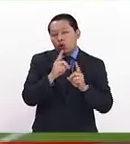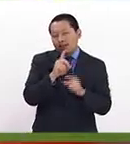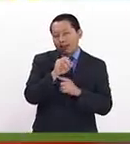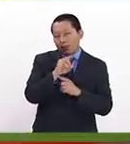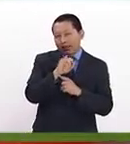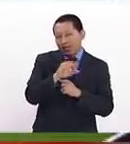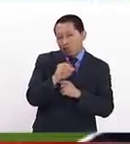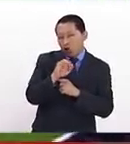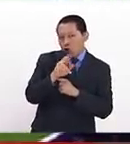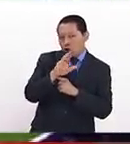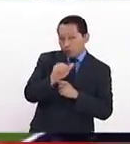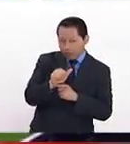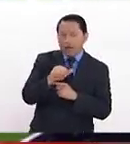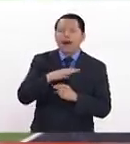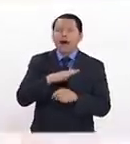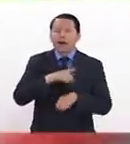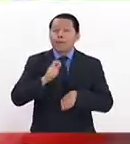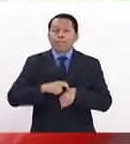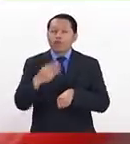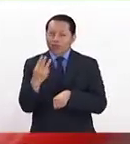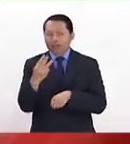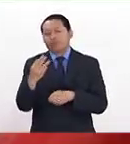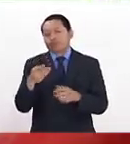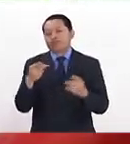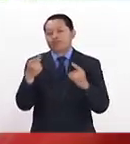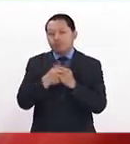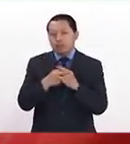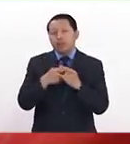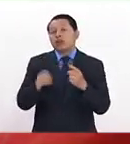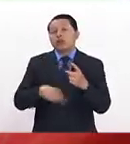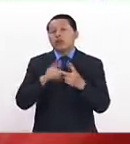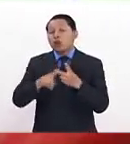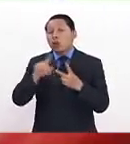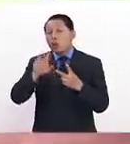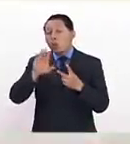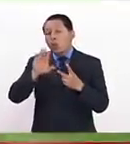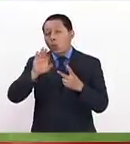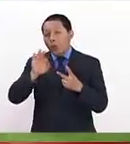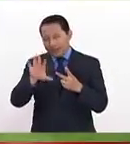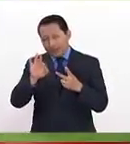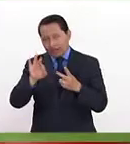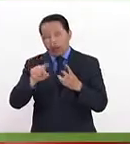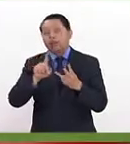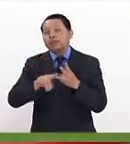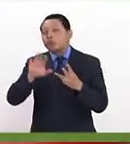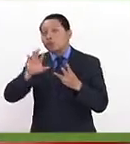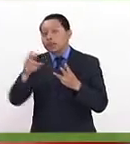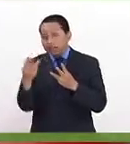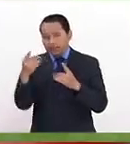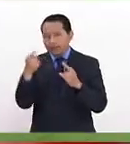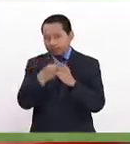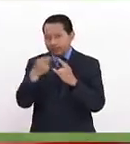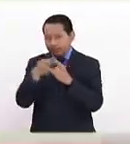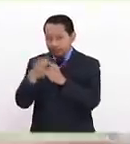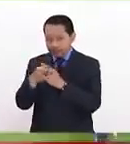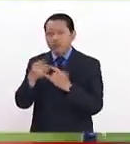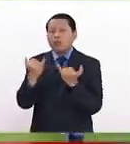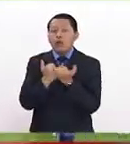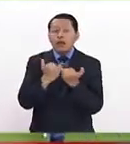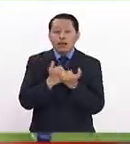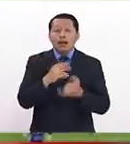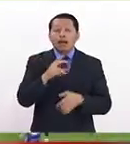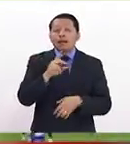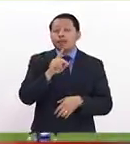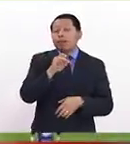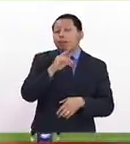con goles de Daniel Vaz al minuto 3 y de Iago Aspas al 40 y al 53. Celta se ubica en el onceavo puesto, mientras que el